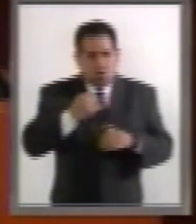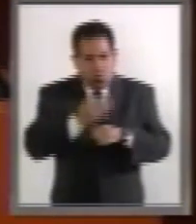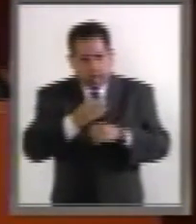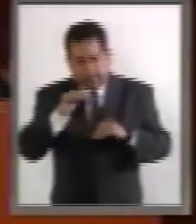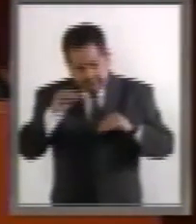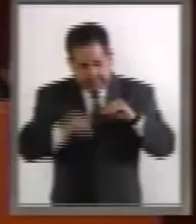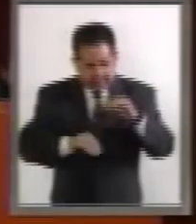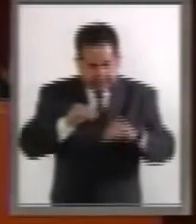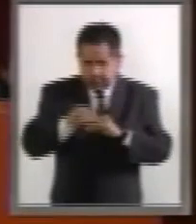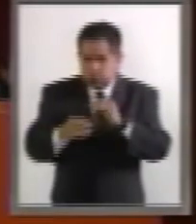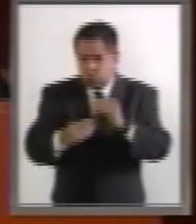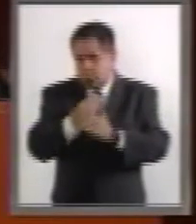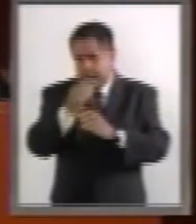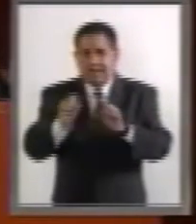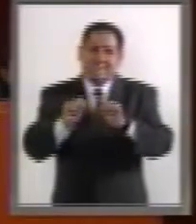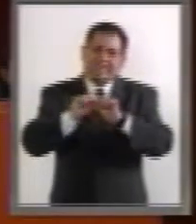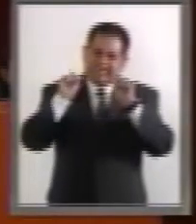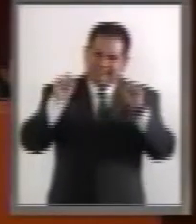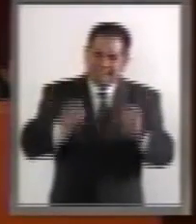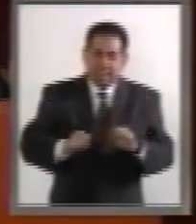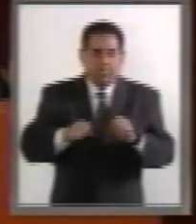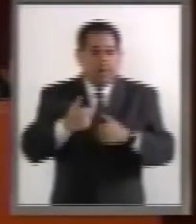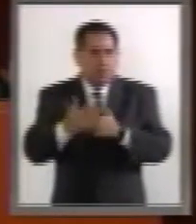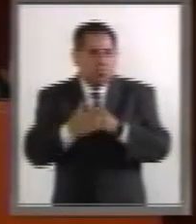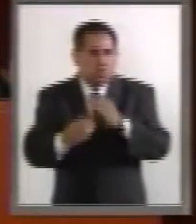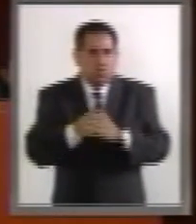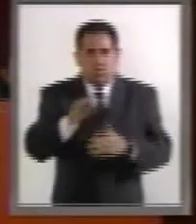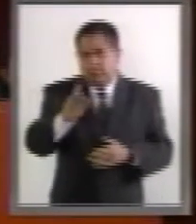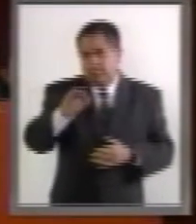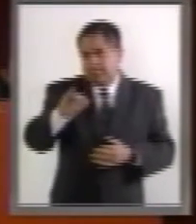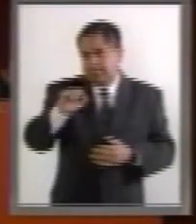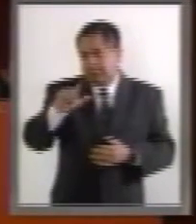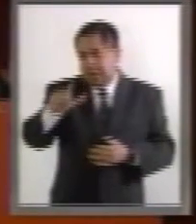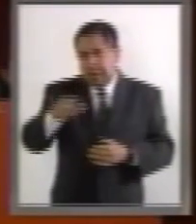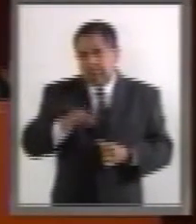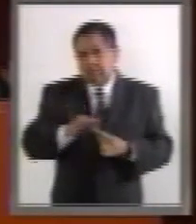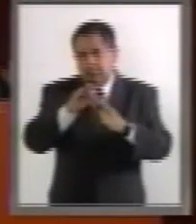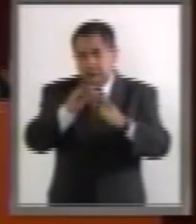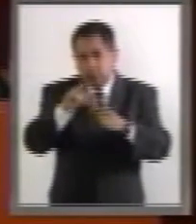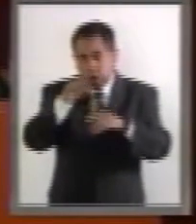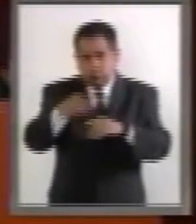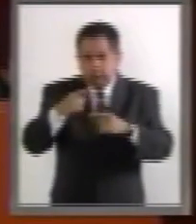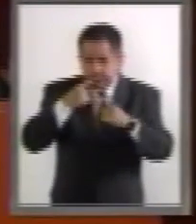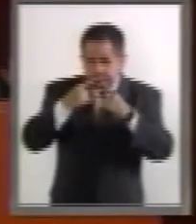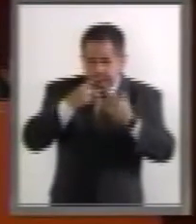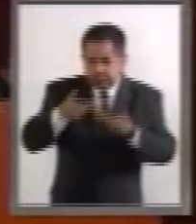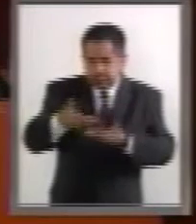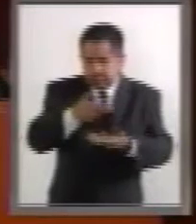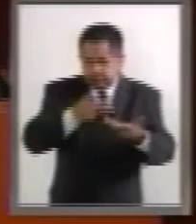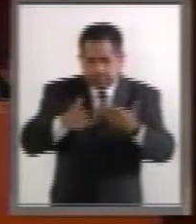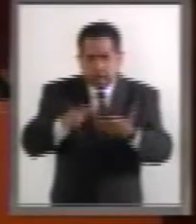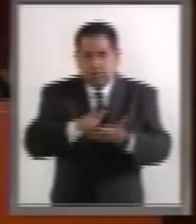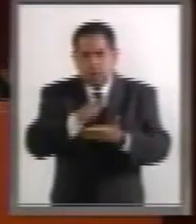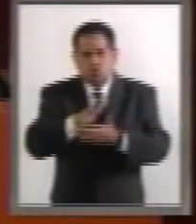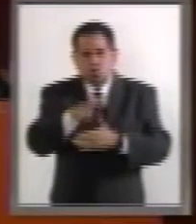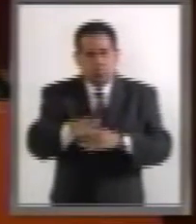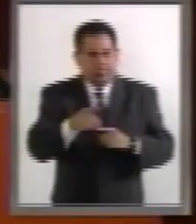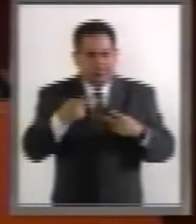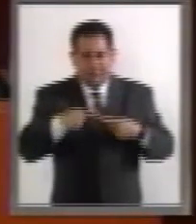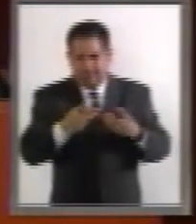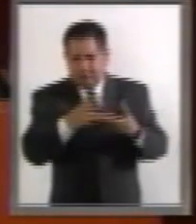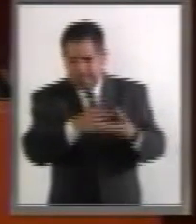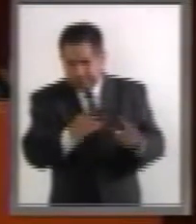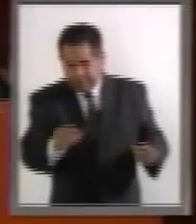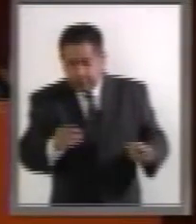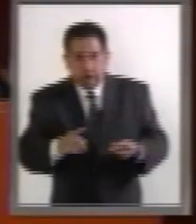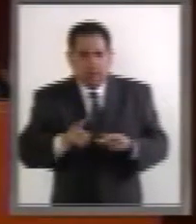una institución, una fiscalía específica en el marco de la discusión de la ley de desaparición forzada